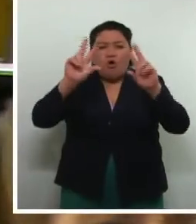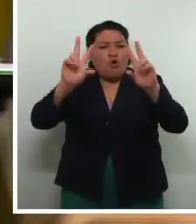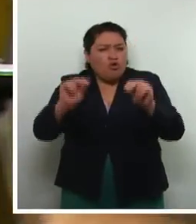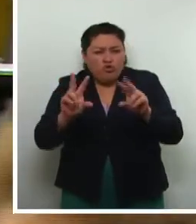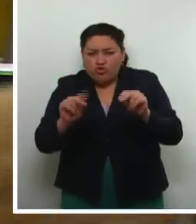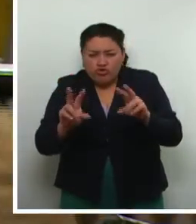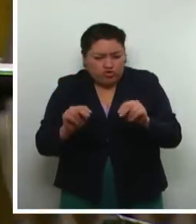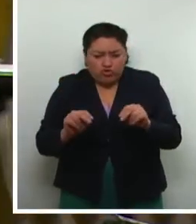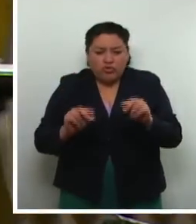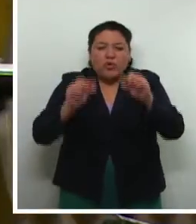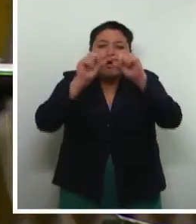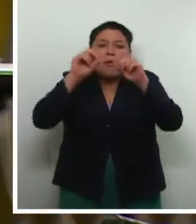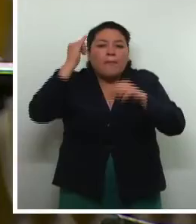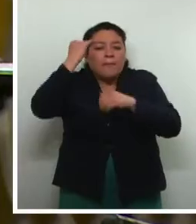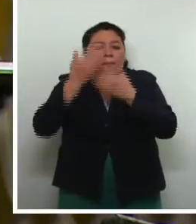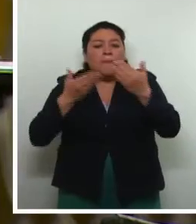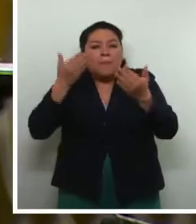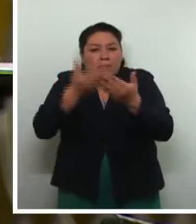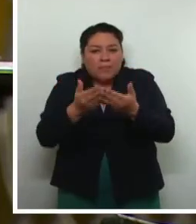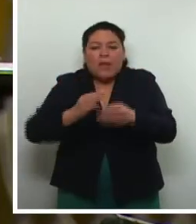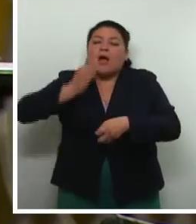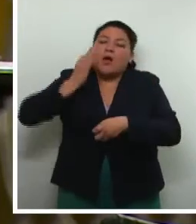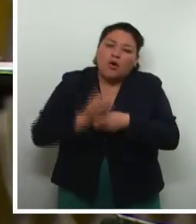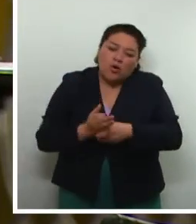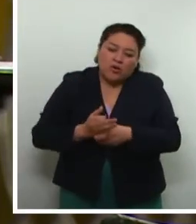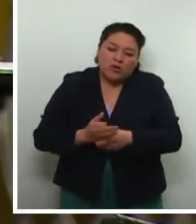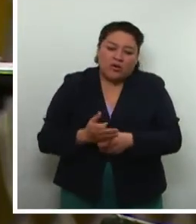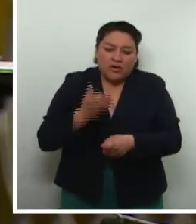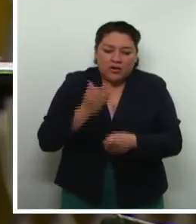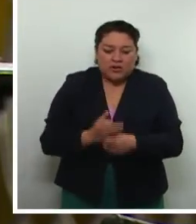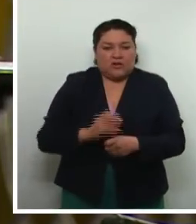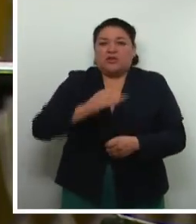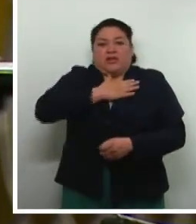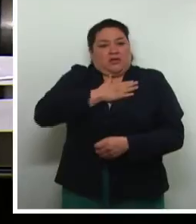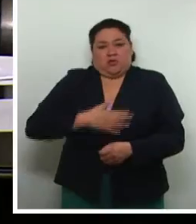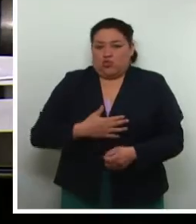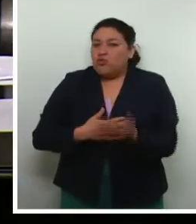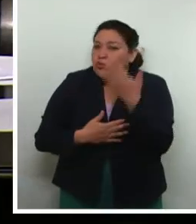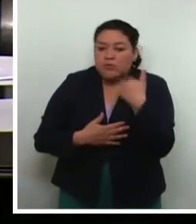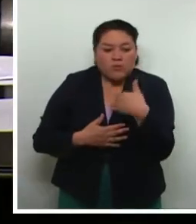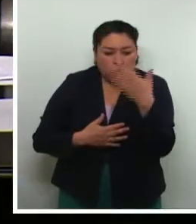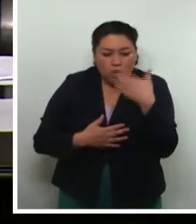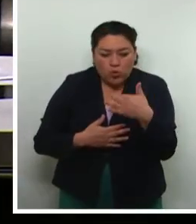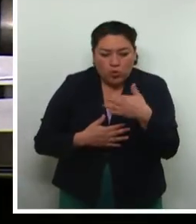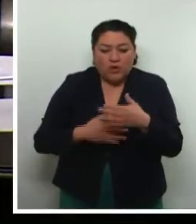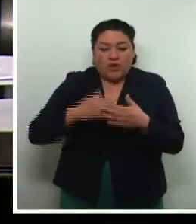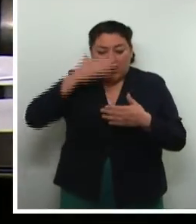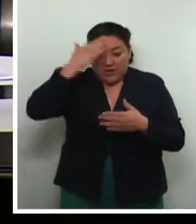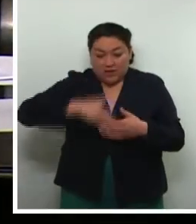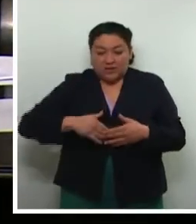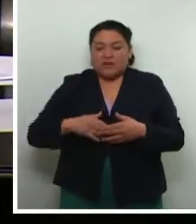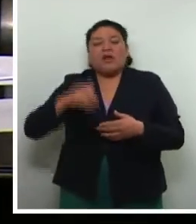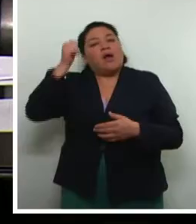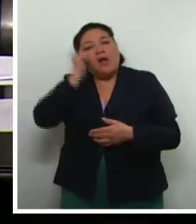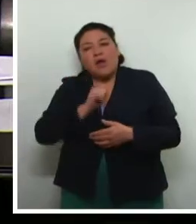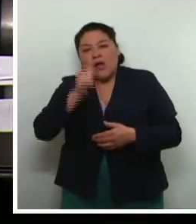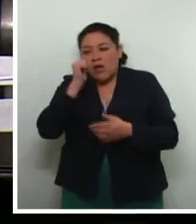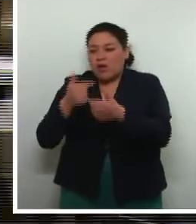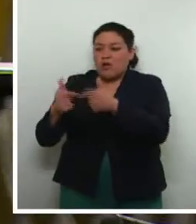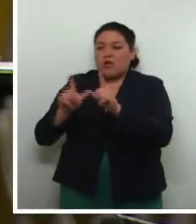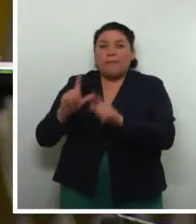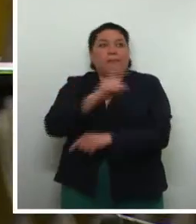la… Es decir, no puede ser, es injusto que cada vez que